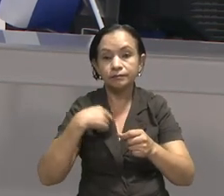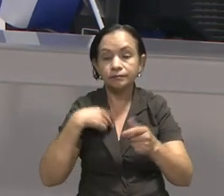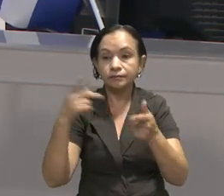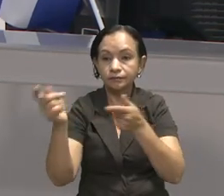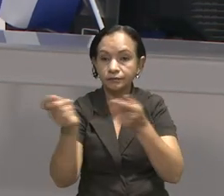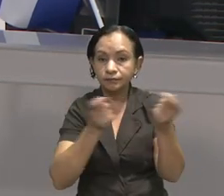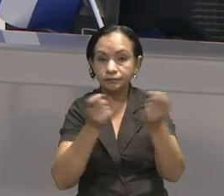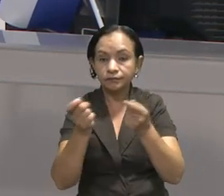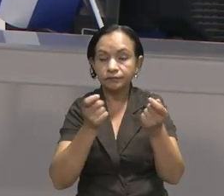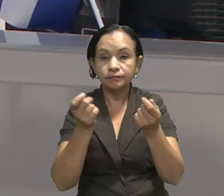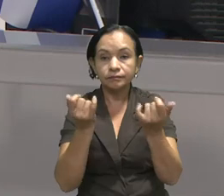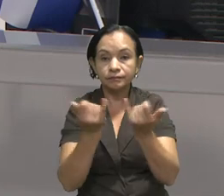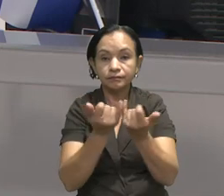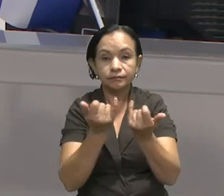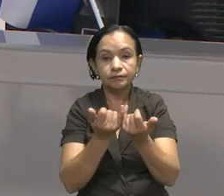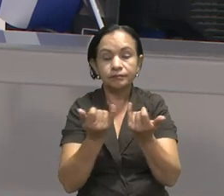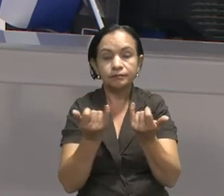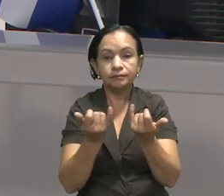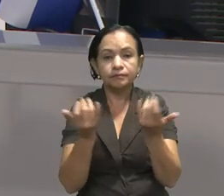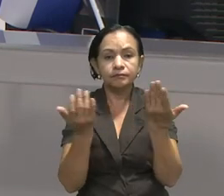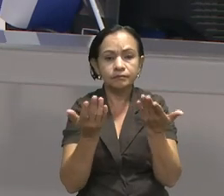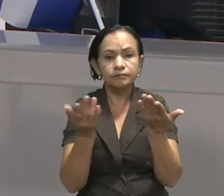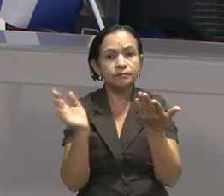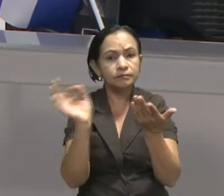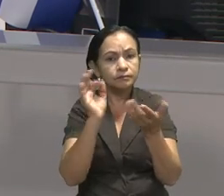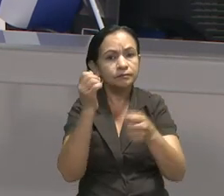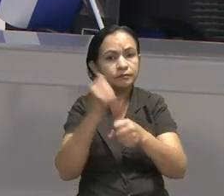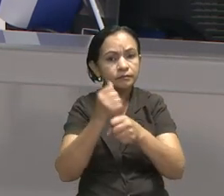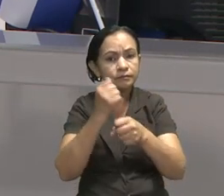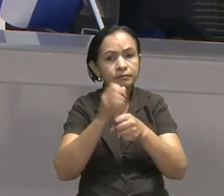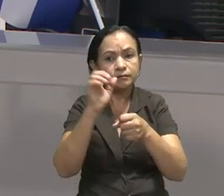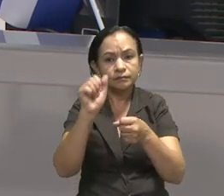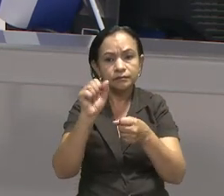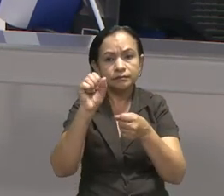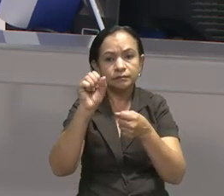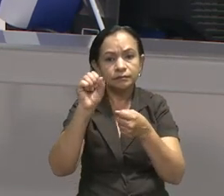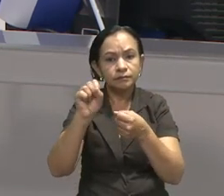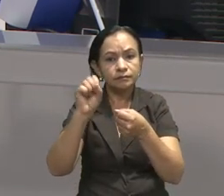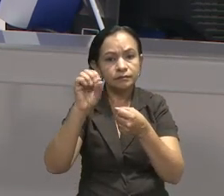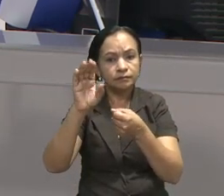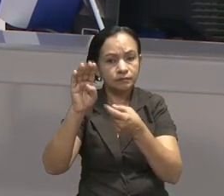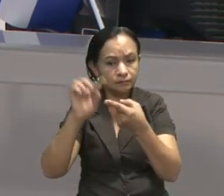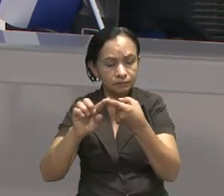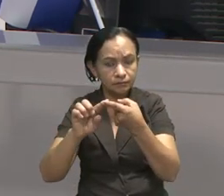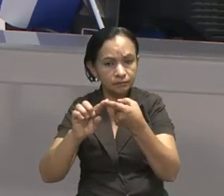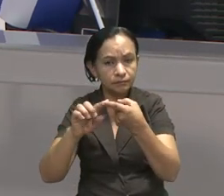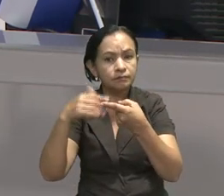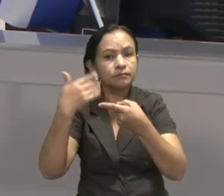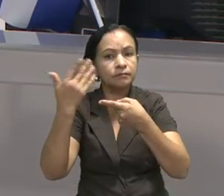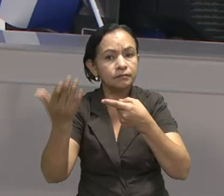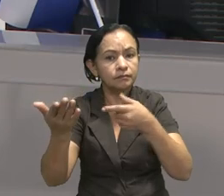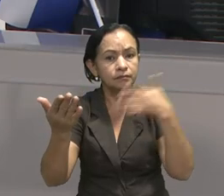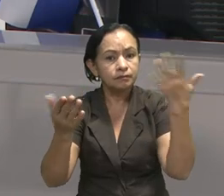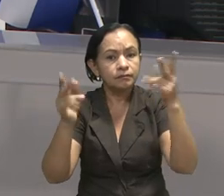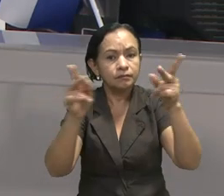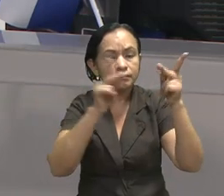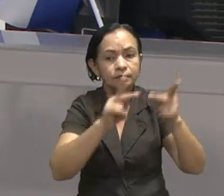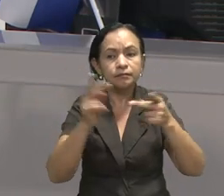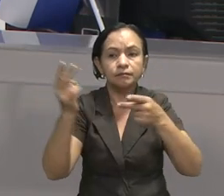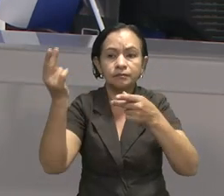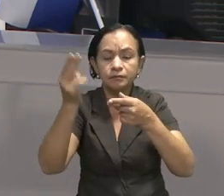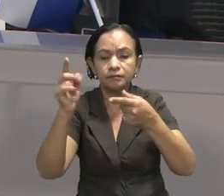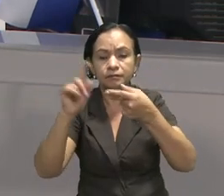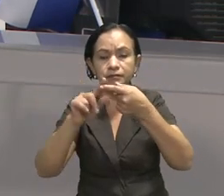regulación experimental sandbox como un mecanismo alternativo de regulación mediante el cual los operadores de